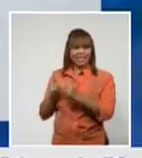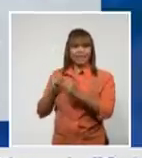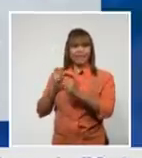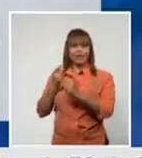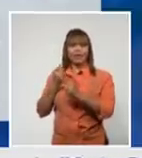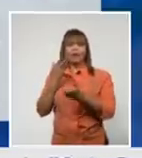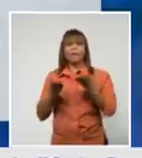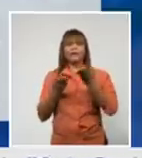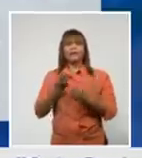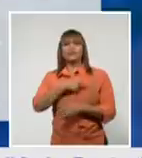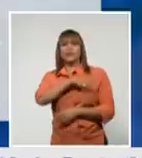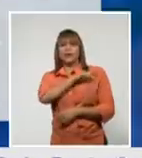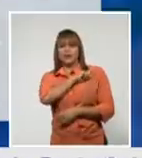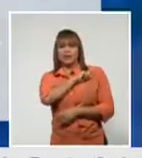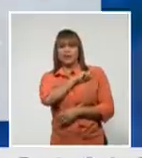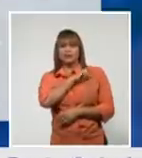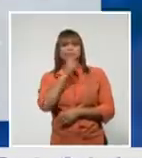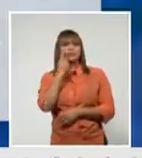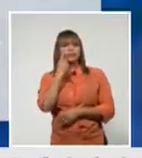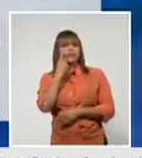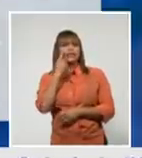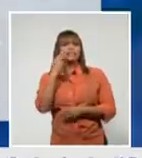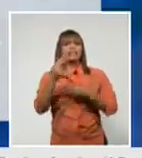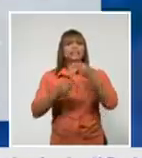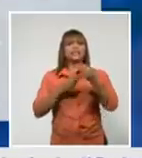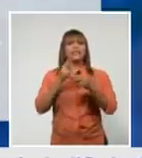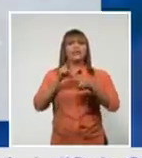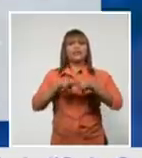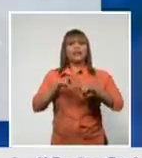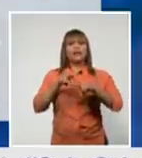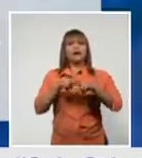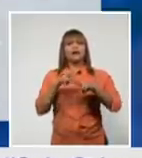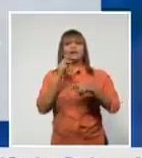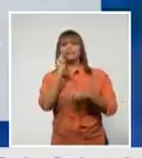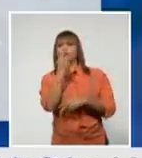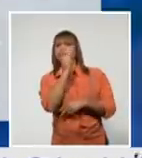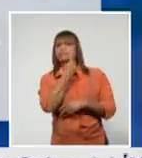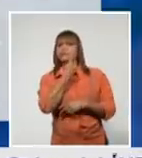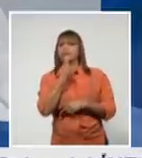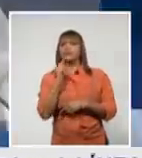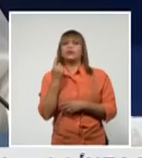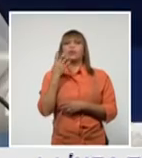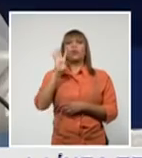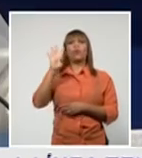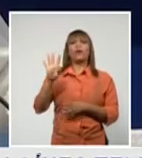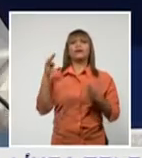ayer, pues se procesaron de La Habana nada más y nada menos que